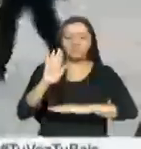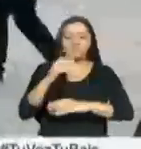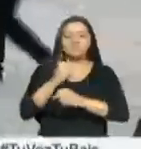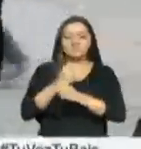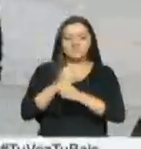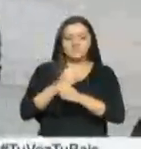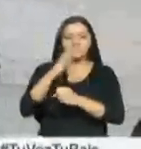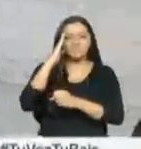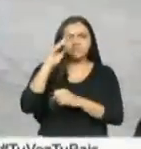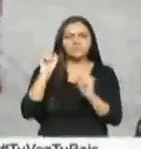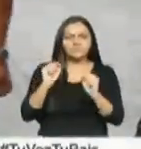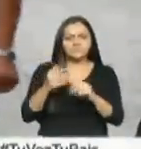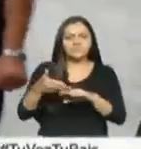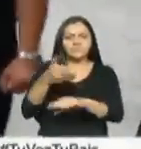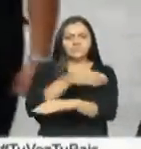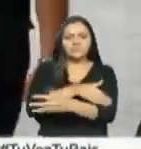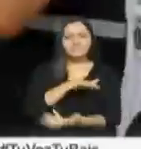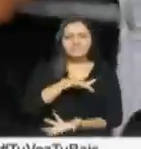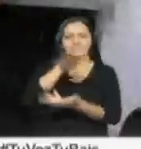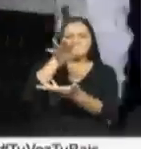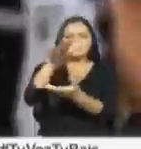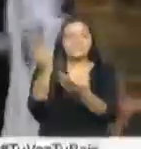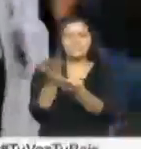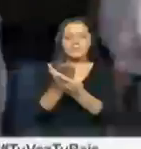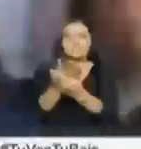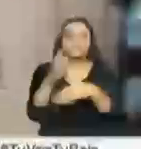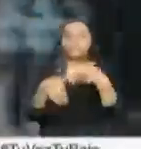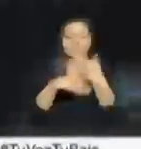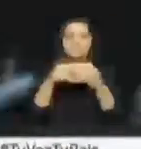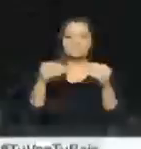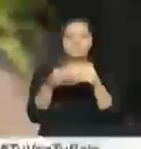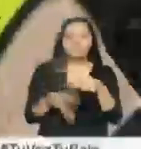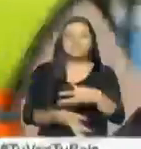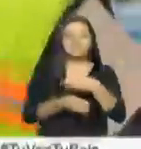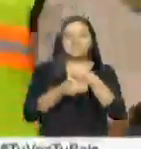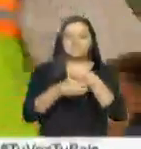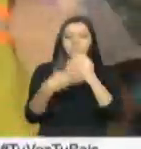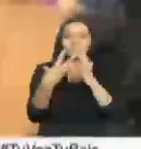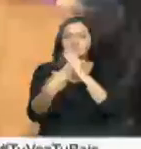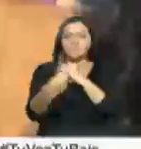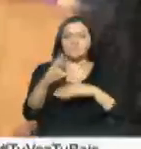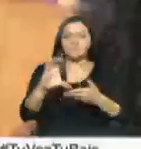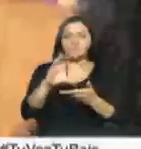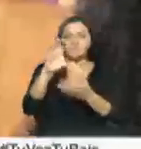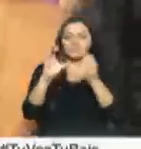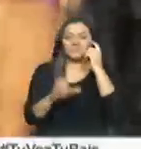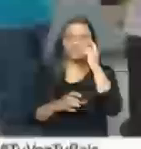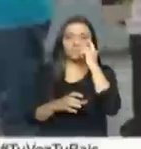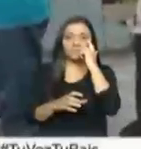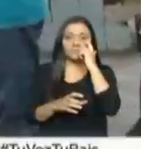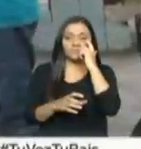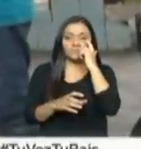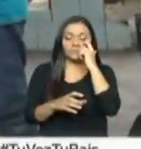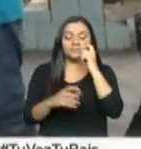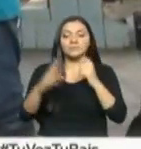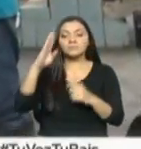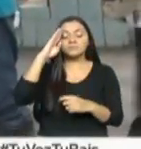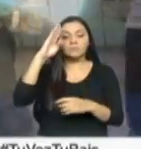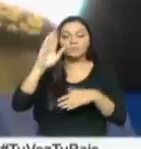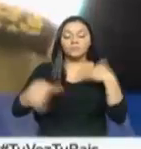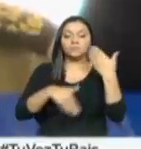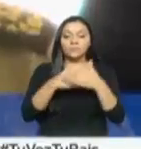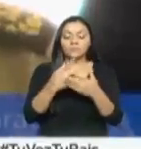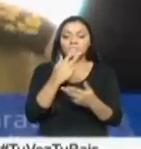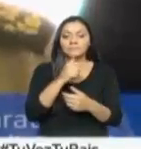los efectivos durante el traslado del material electoral y la seguridad en los exteriores de los recintos electorales. Que Policía Nacional, en lo